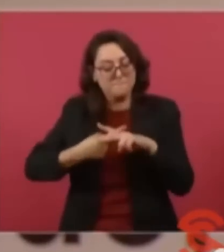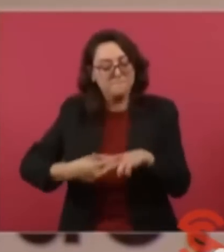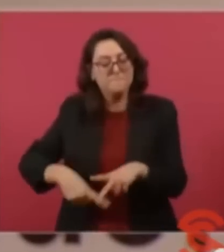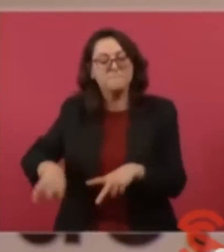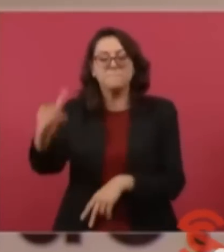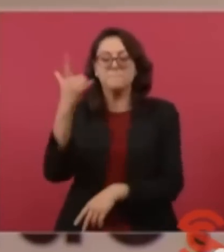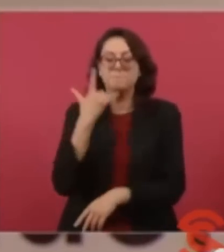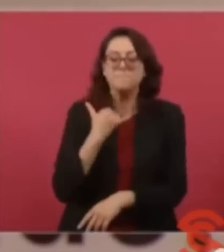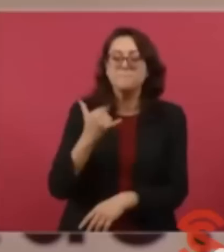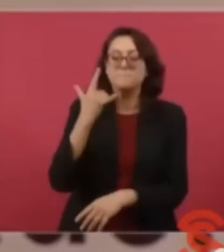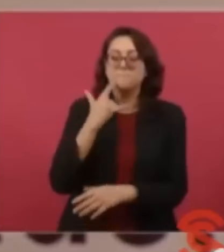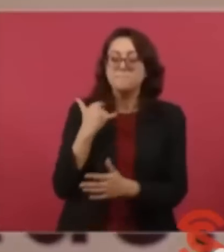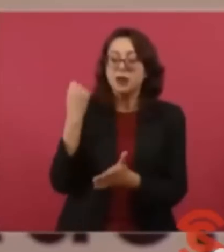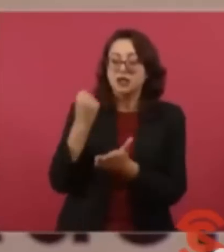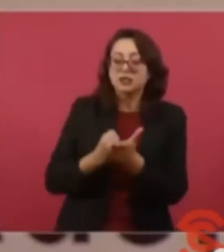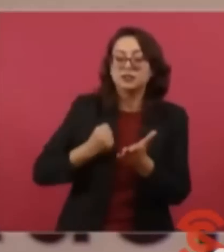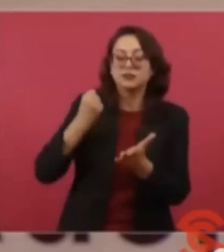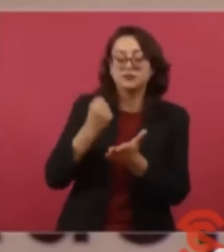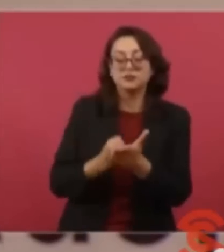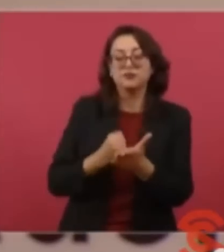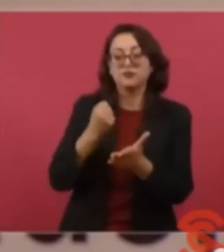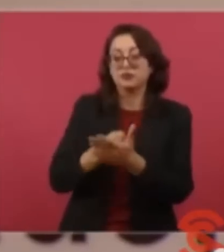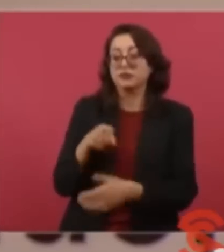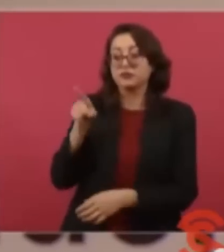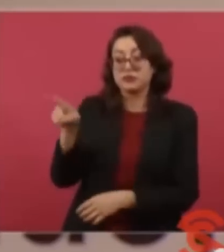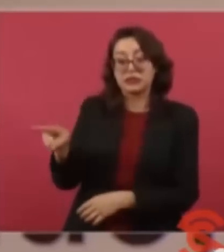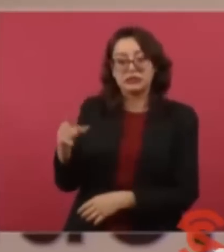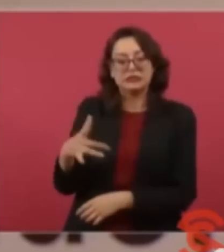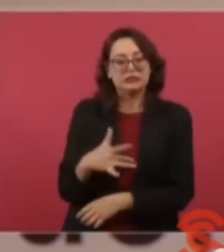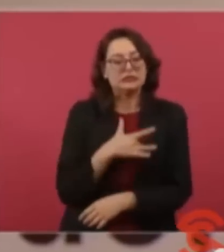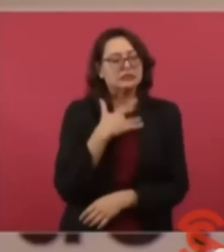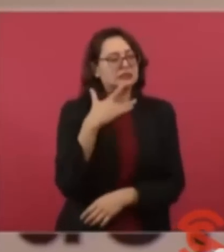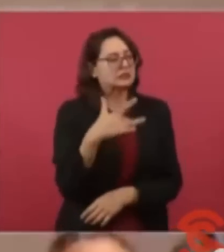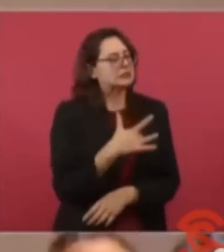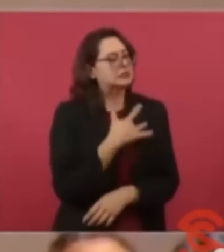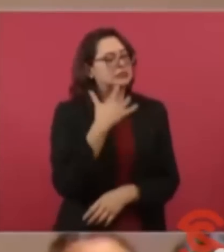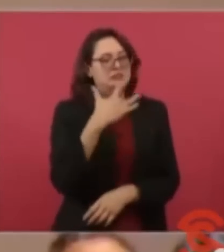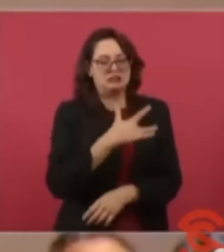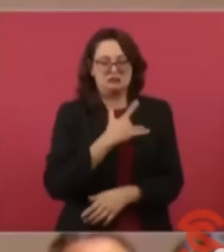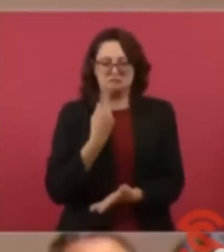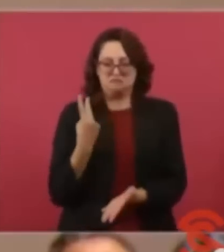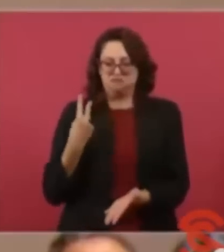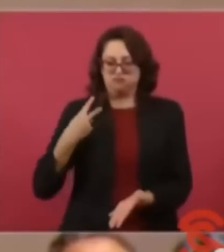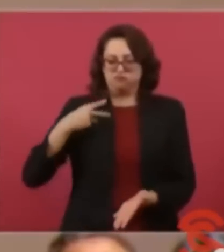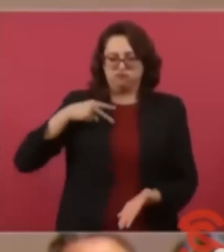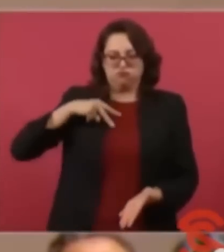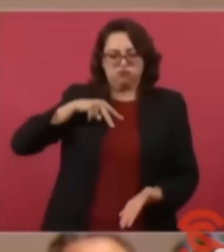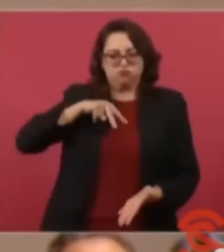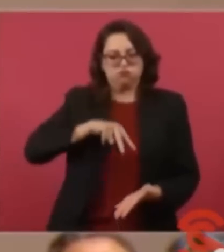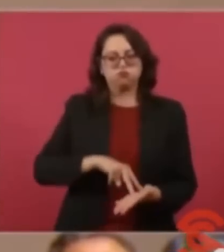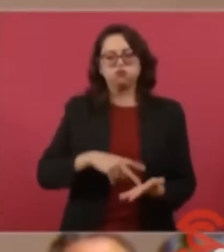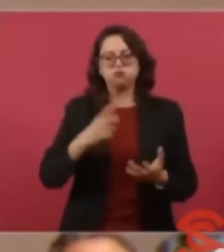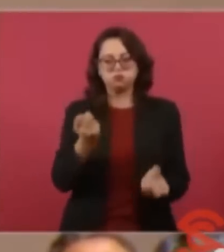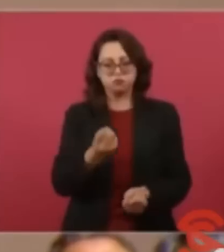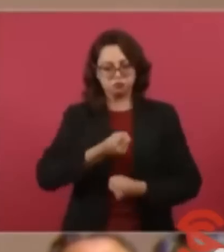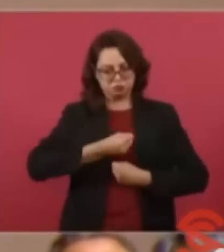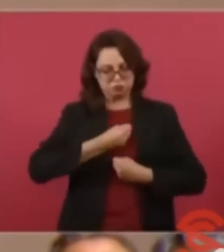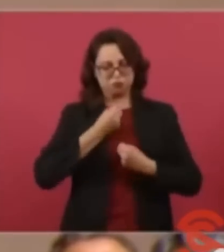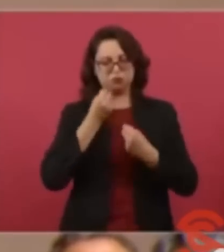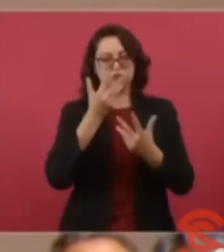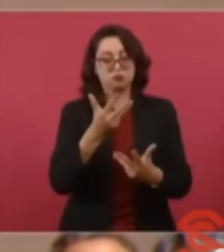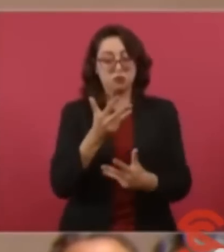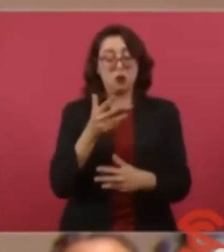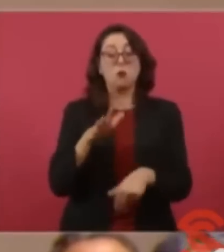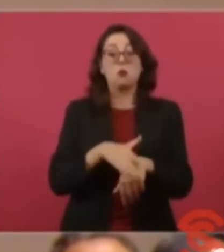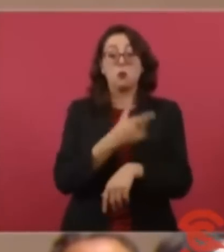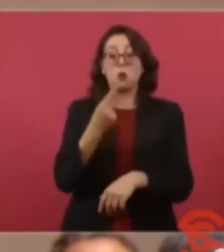lleno de sentimientos, tomó la palabra, y él había participado en el movimiento